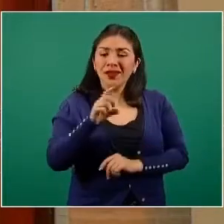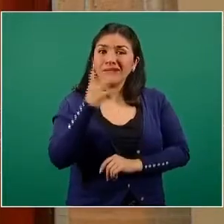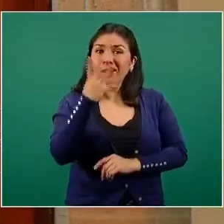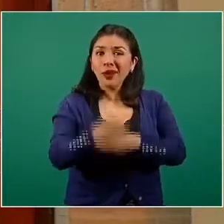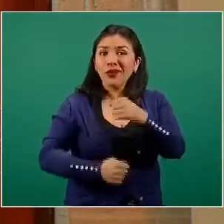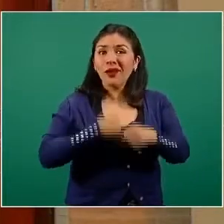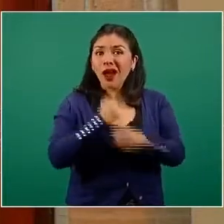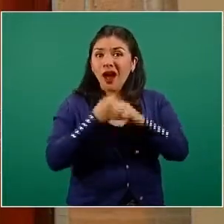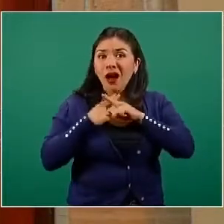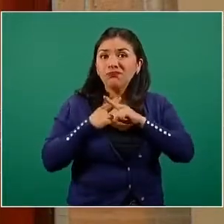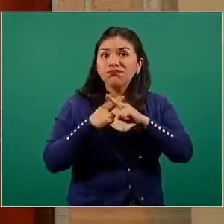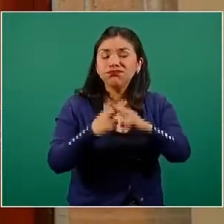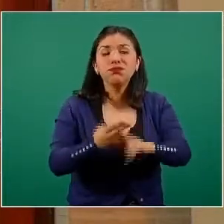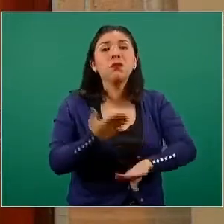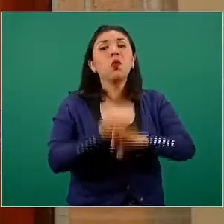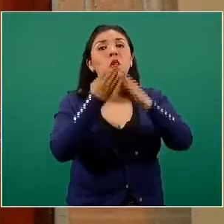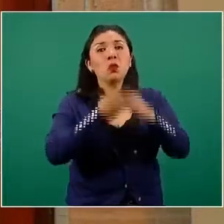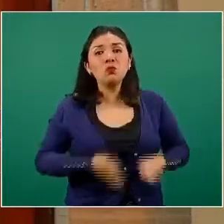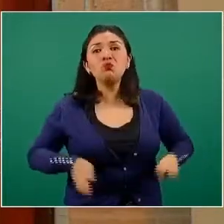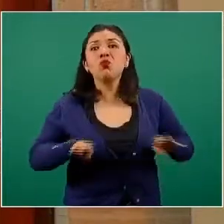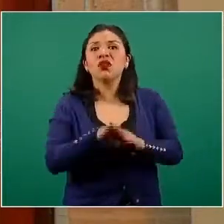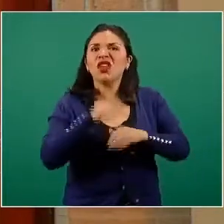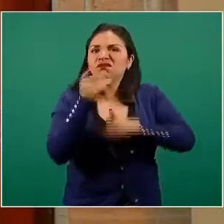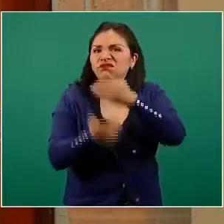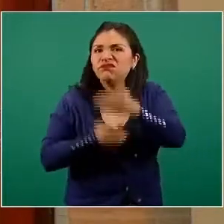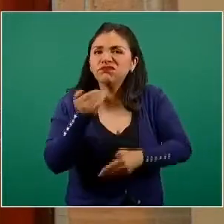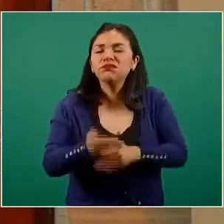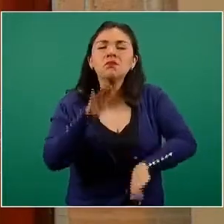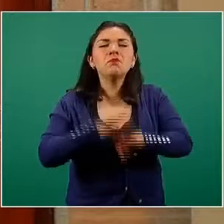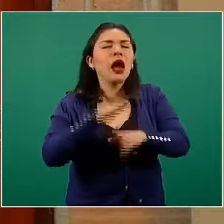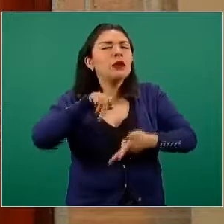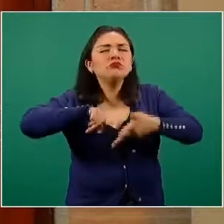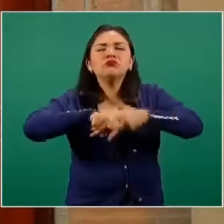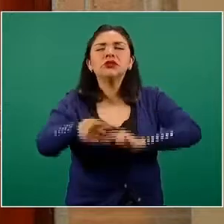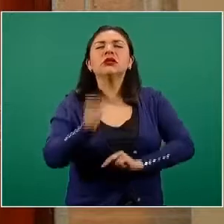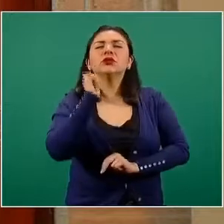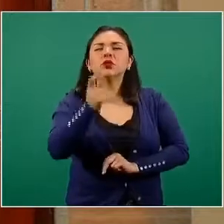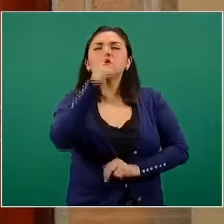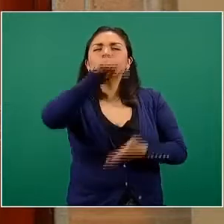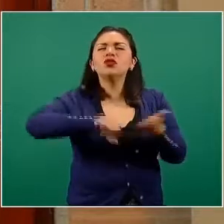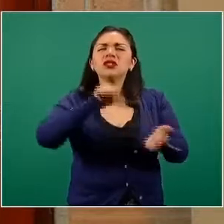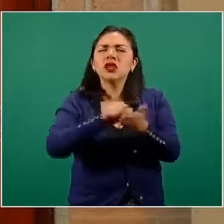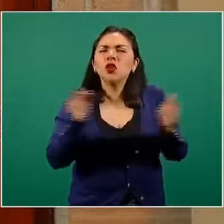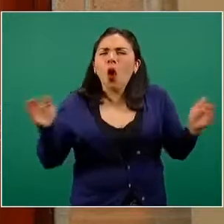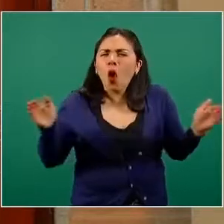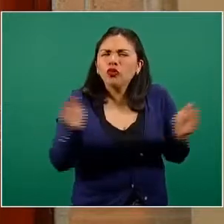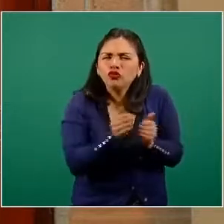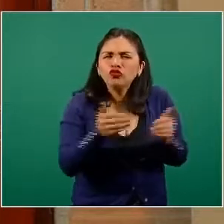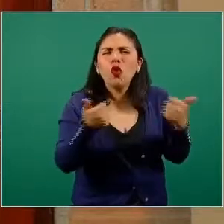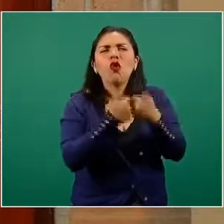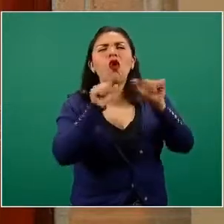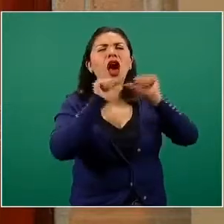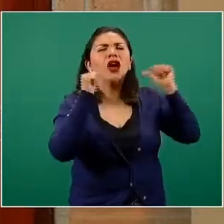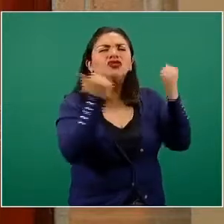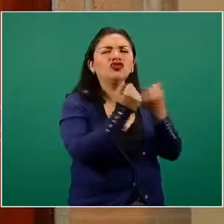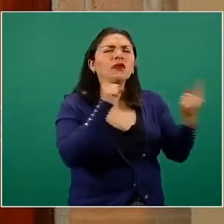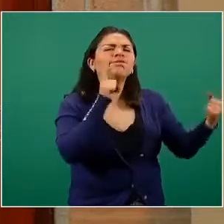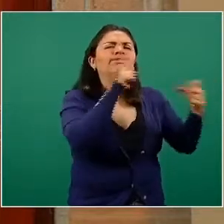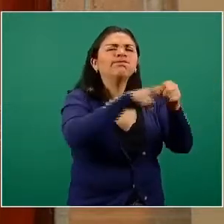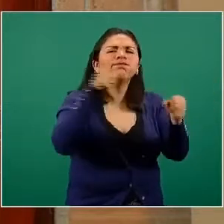34 años muy importante, empezando con un centro pequeño y la asociación con